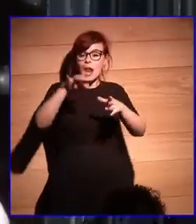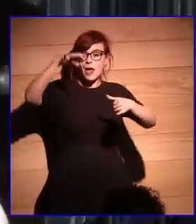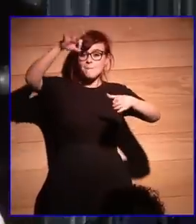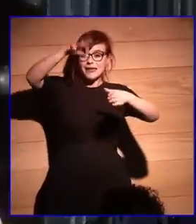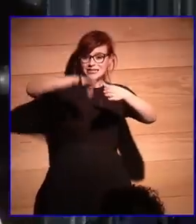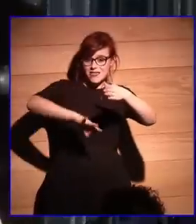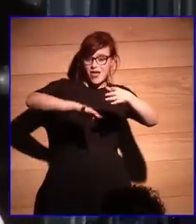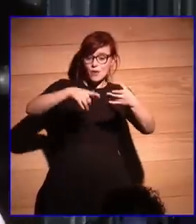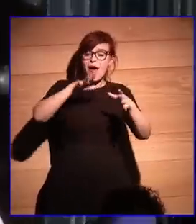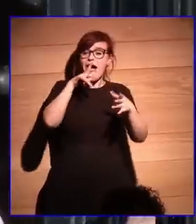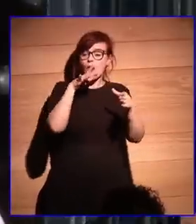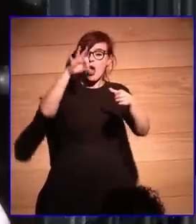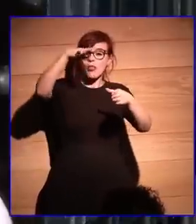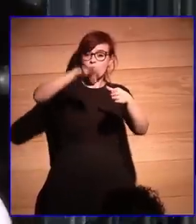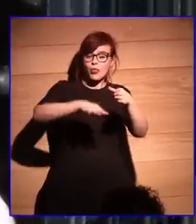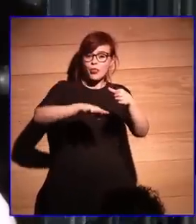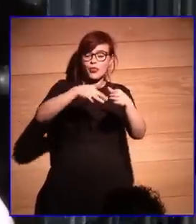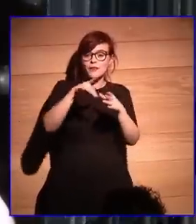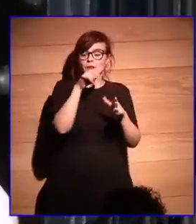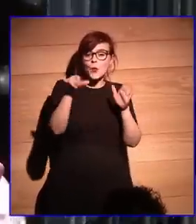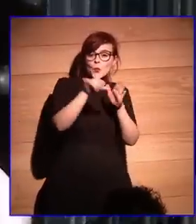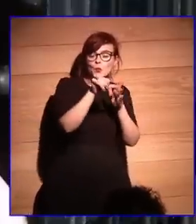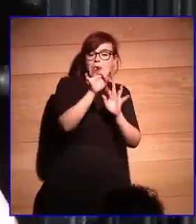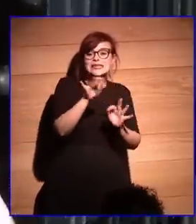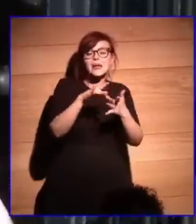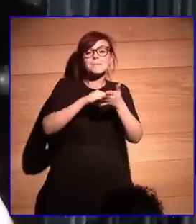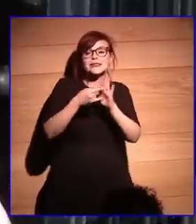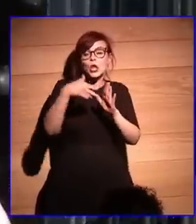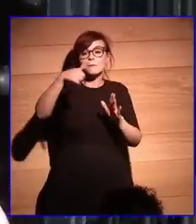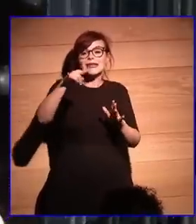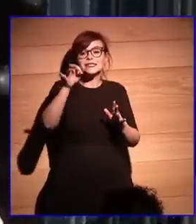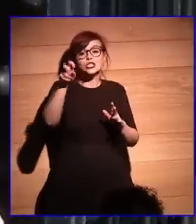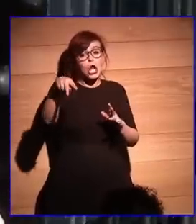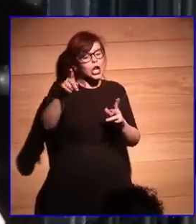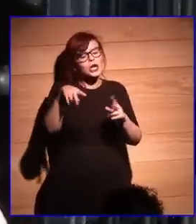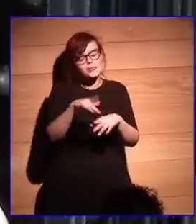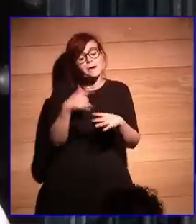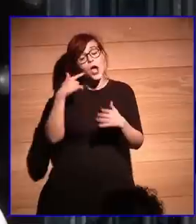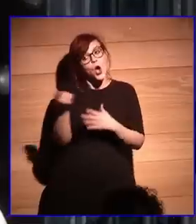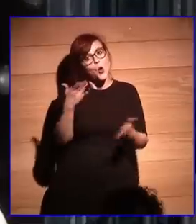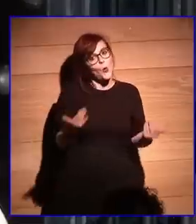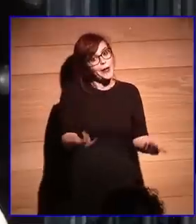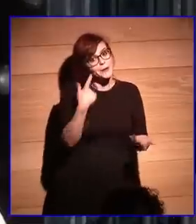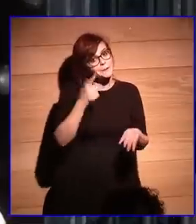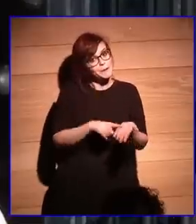y puedes darle ese agua a los biberones de los bebés. No, este es otro. Adelante, Juan.